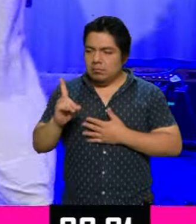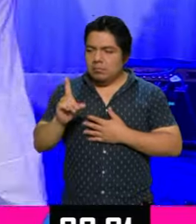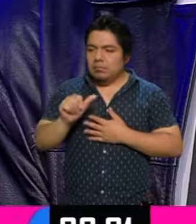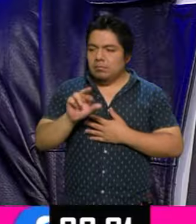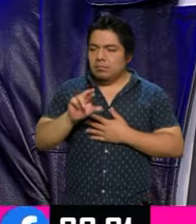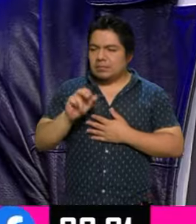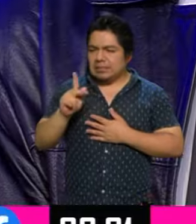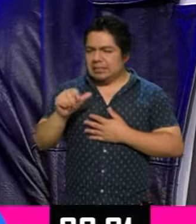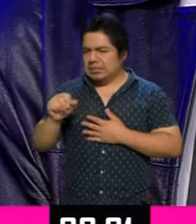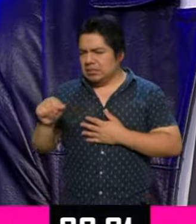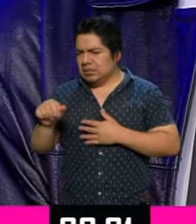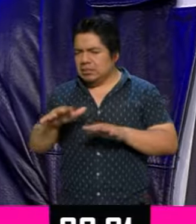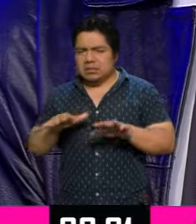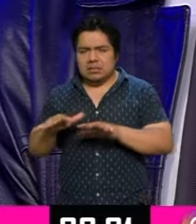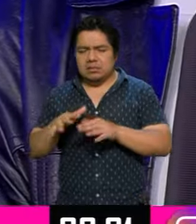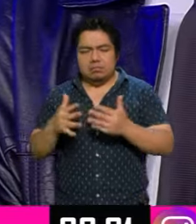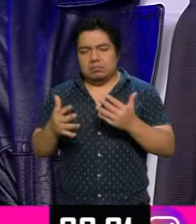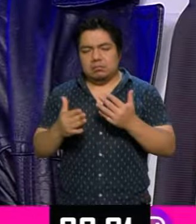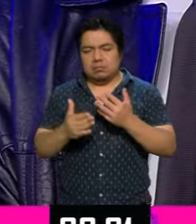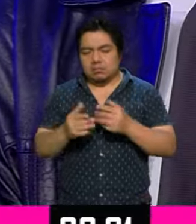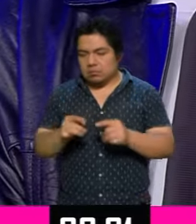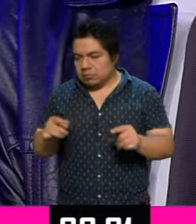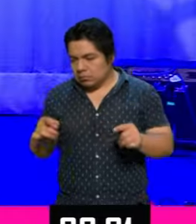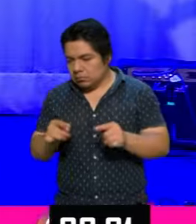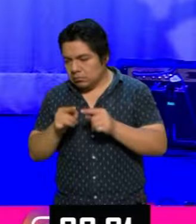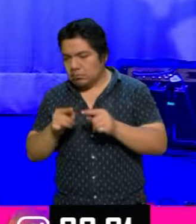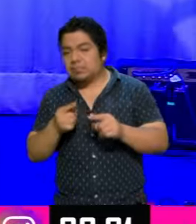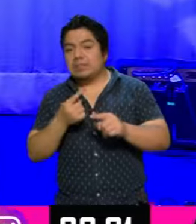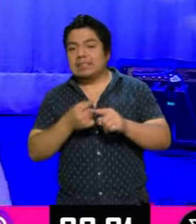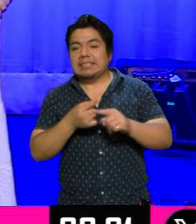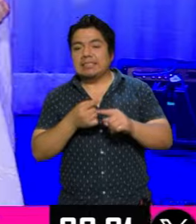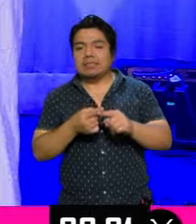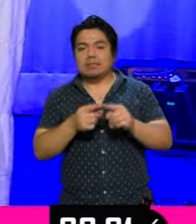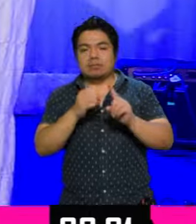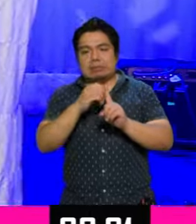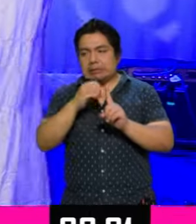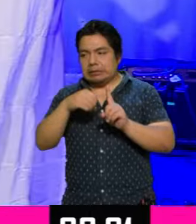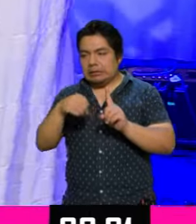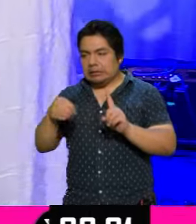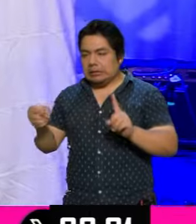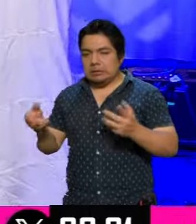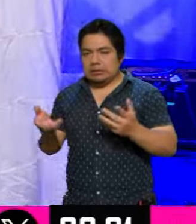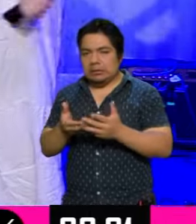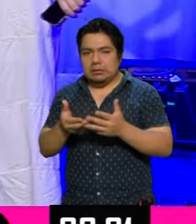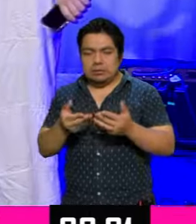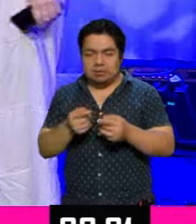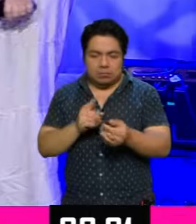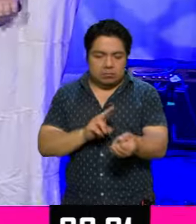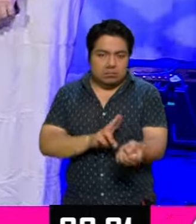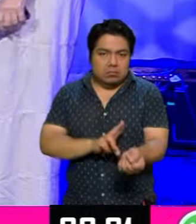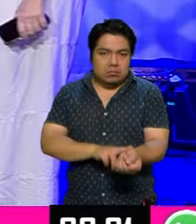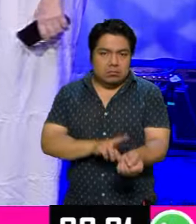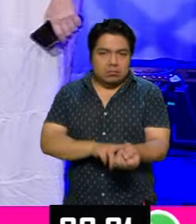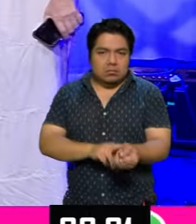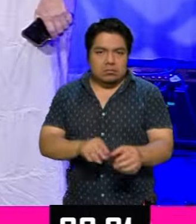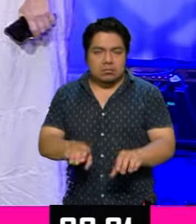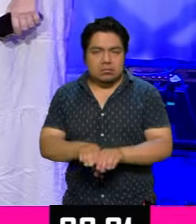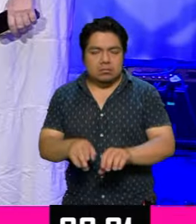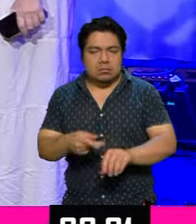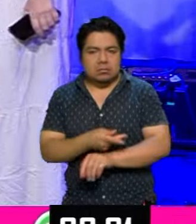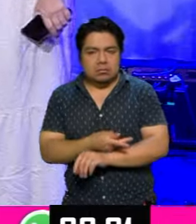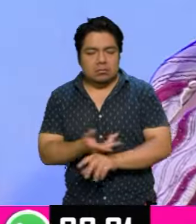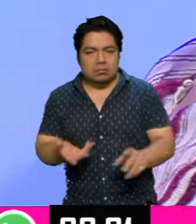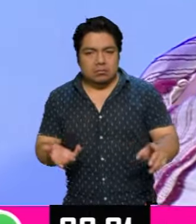darks y ese rollo, ¿no? ¿De dónde sacan su contexto? A ver, ¿quién metió el desorden con este ritmo?